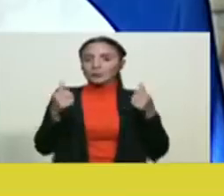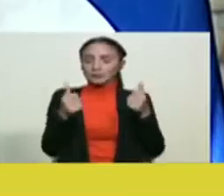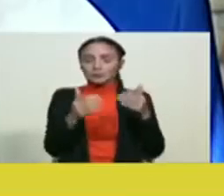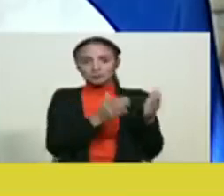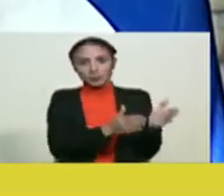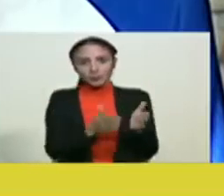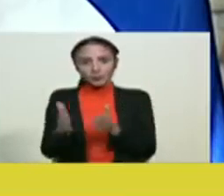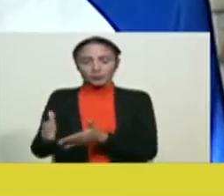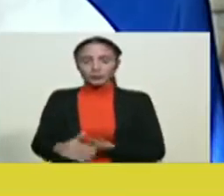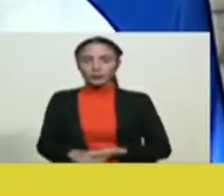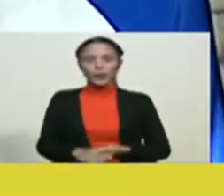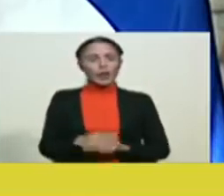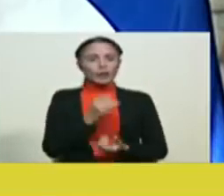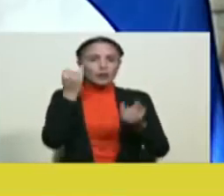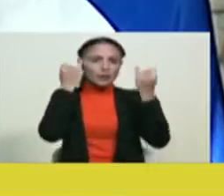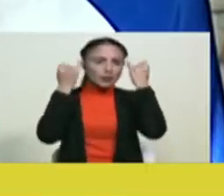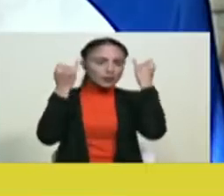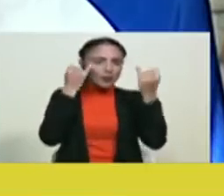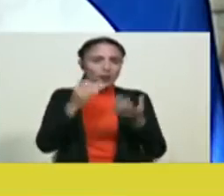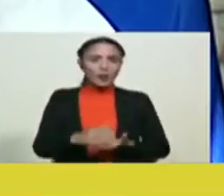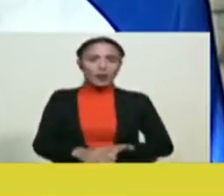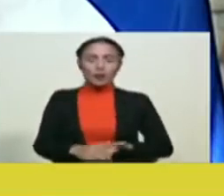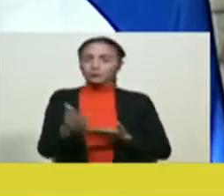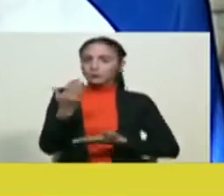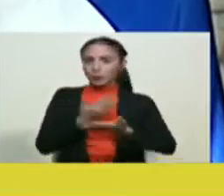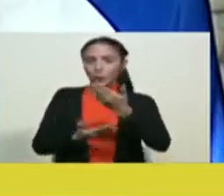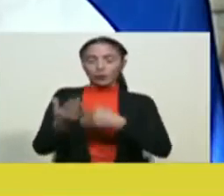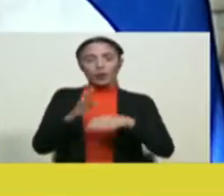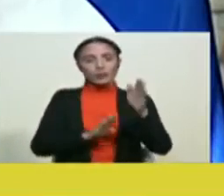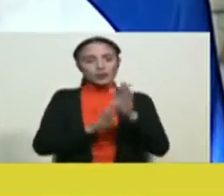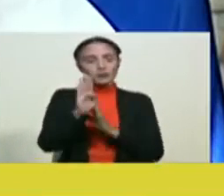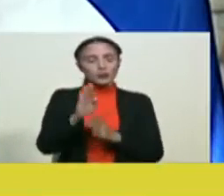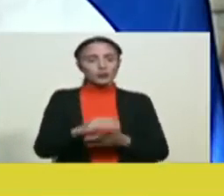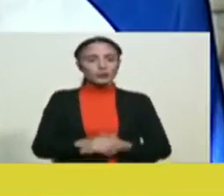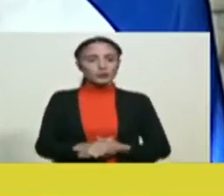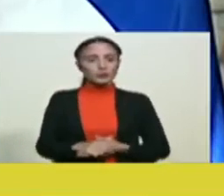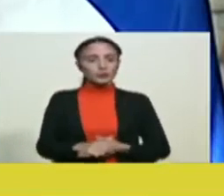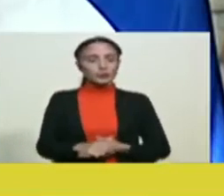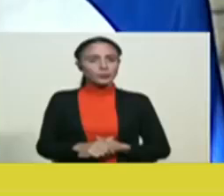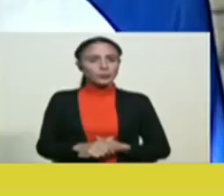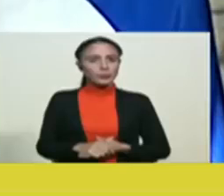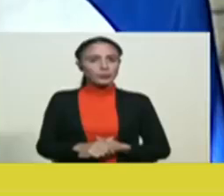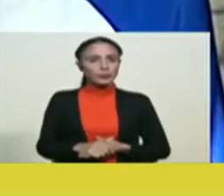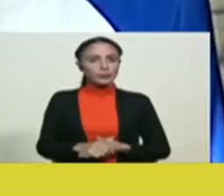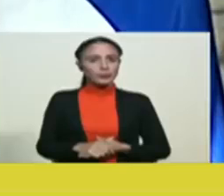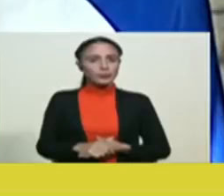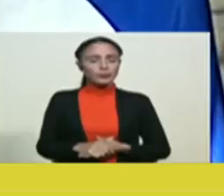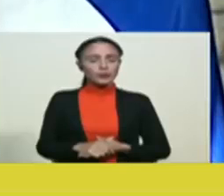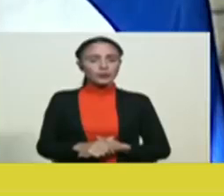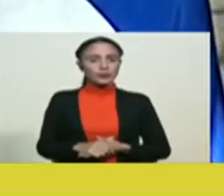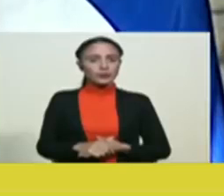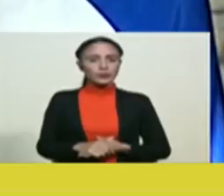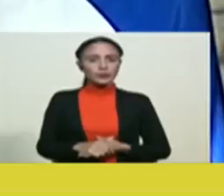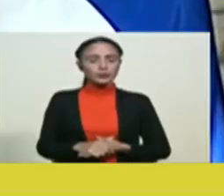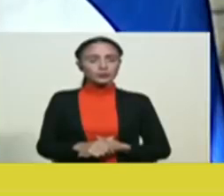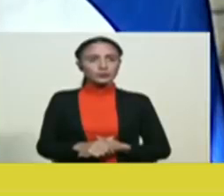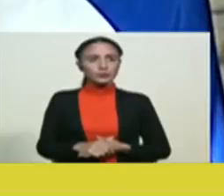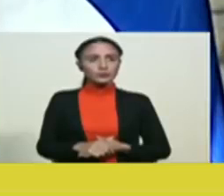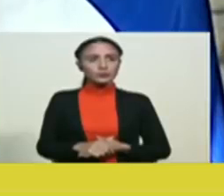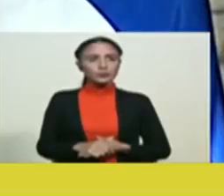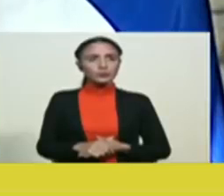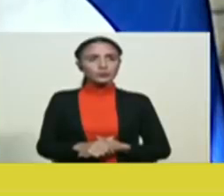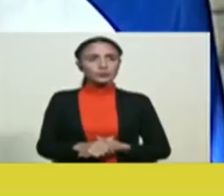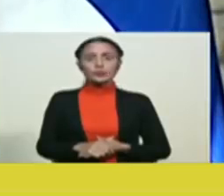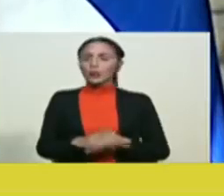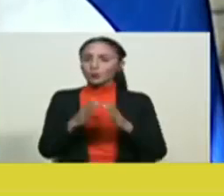de florecimiento compartido del desarrollo de la producción de riqueza y